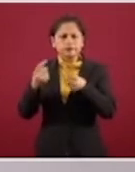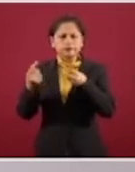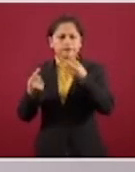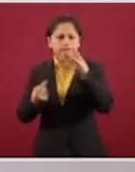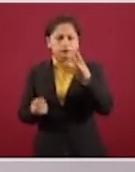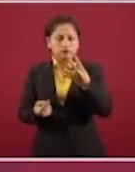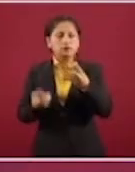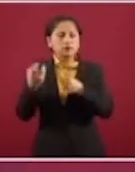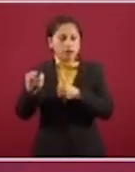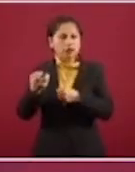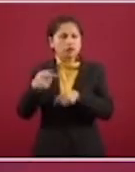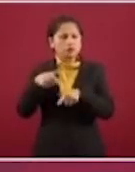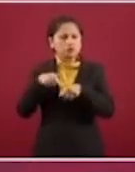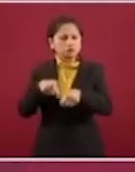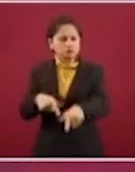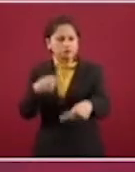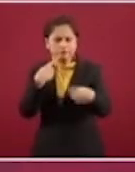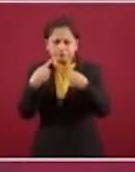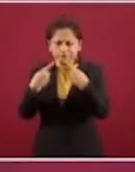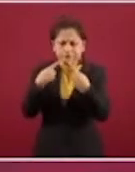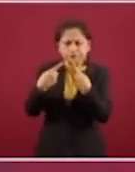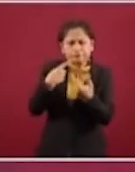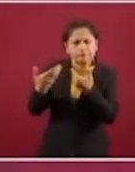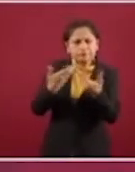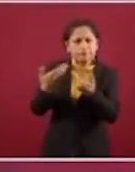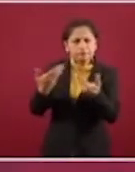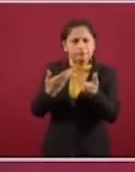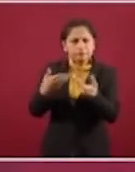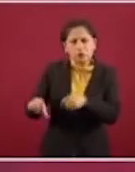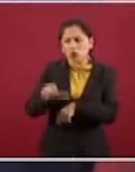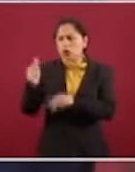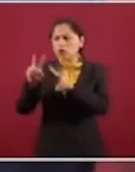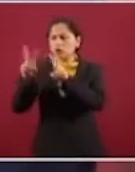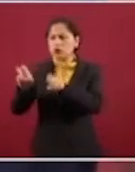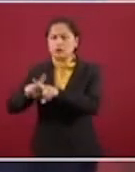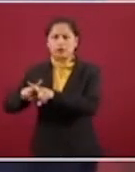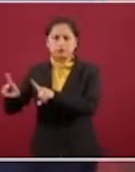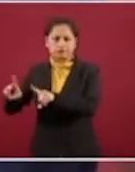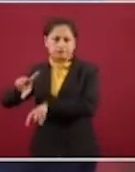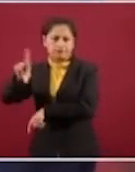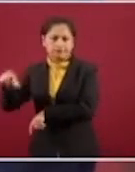cosa, cualquier otro tema, siempre homicidios, ¿en dónde?